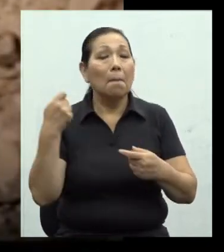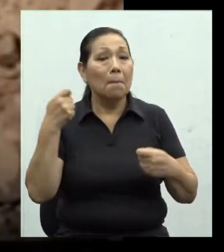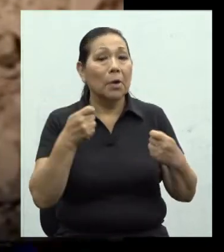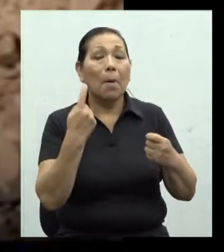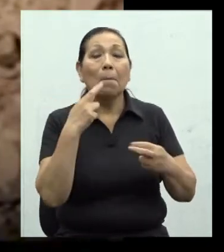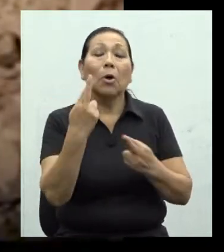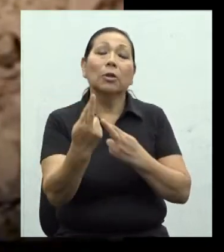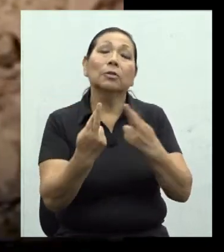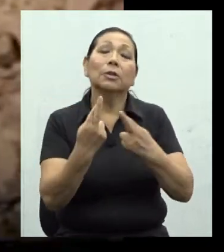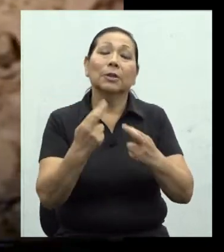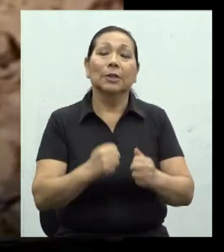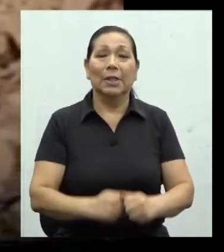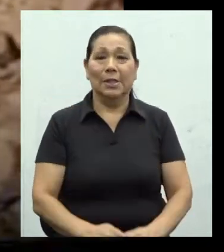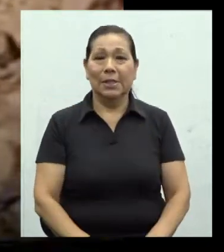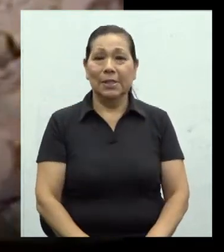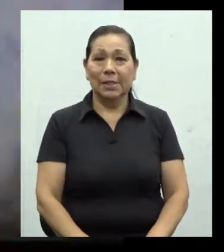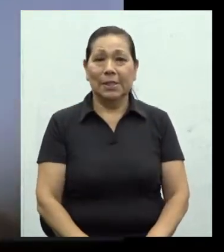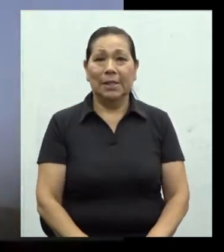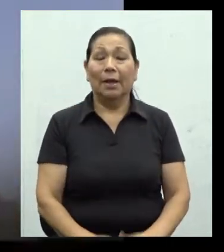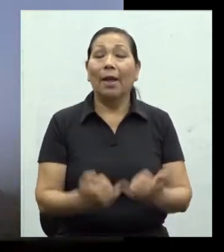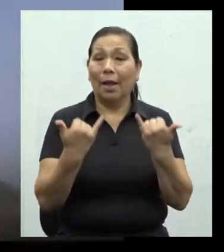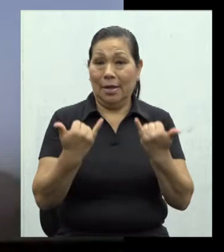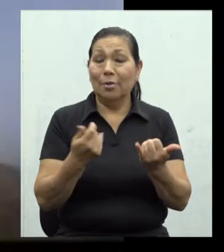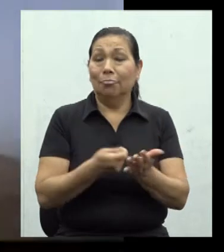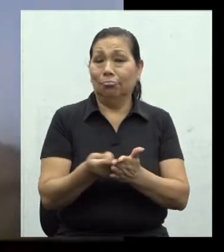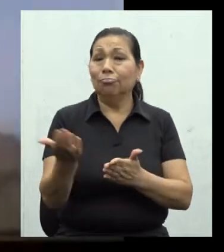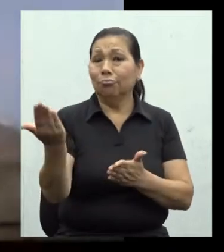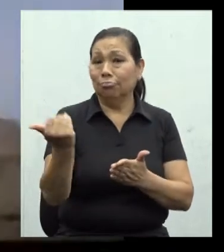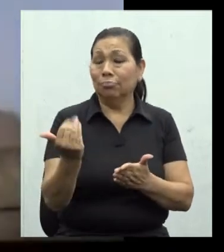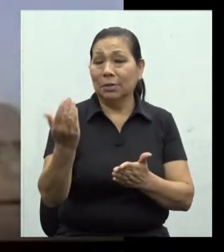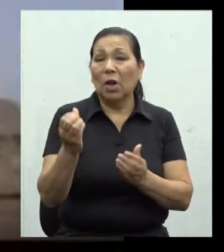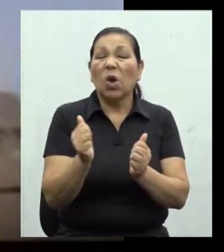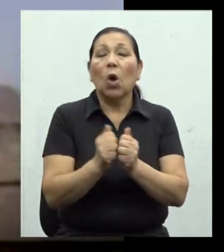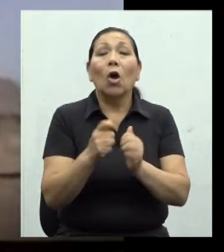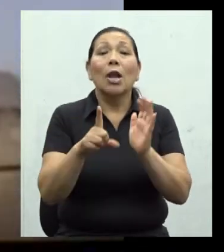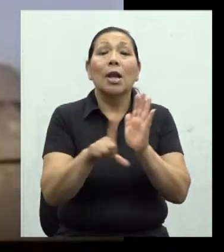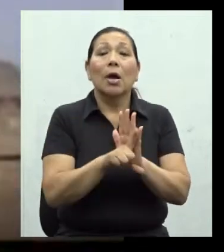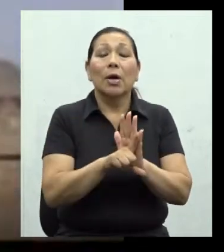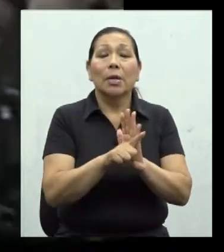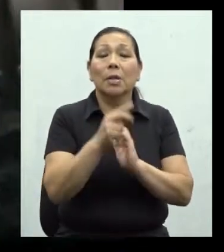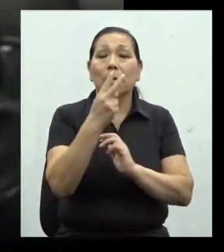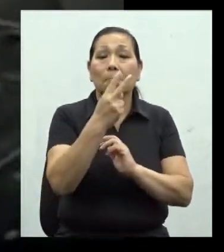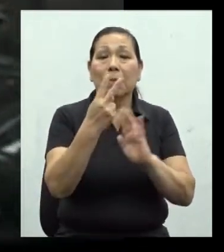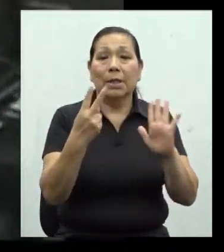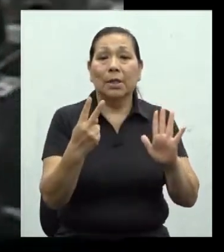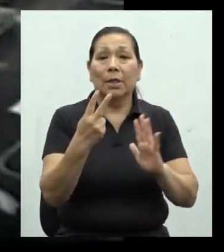por regulación. Este cobro se creó con la Ley número